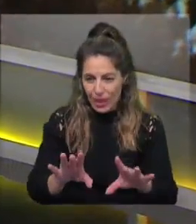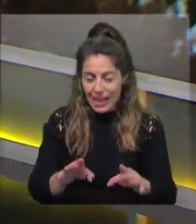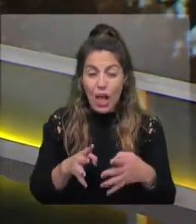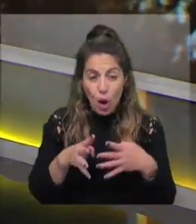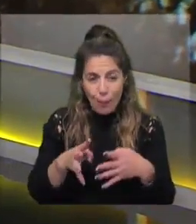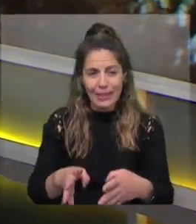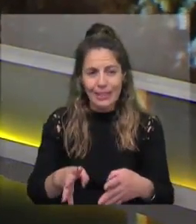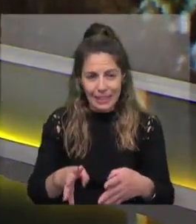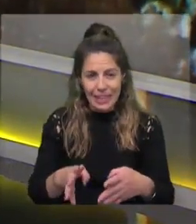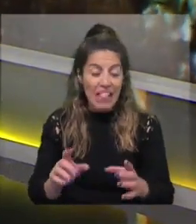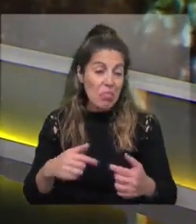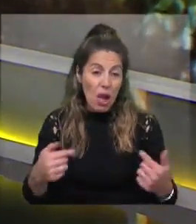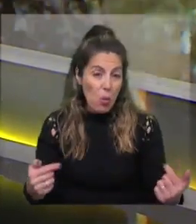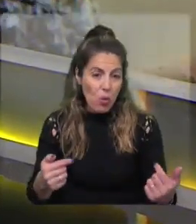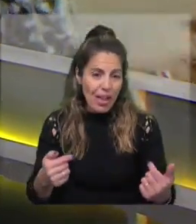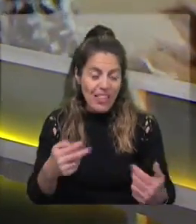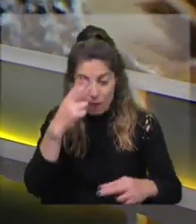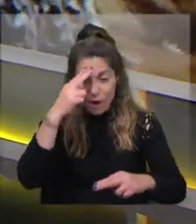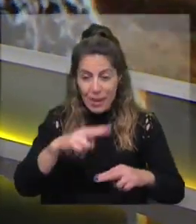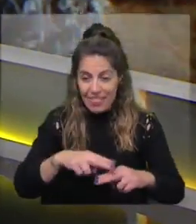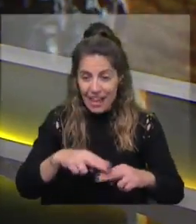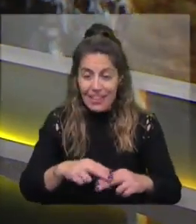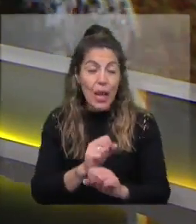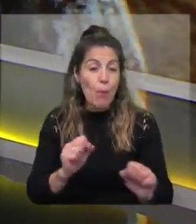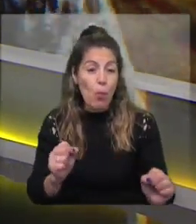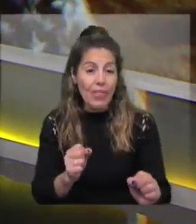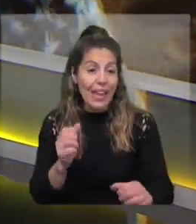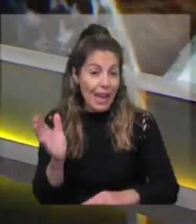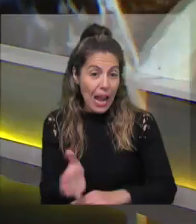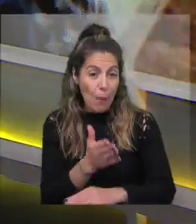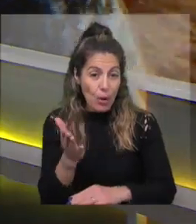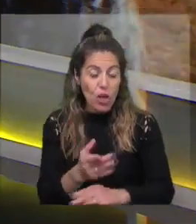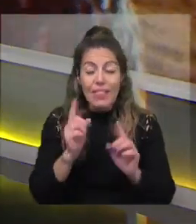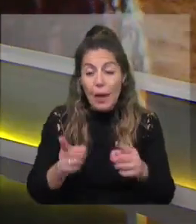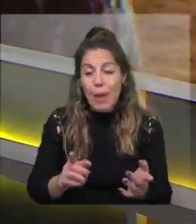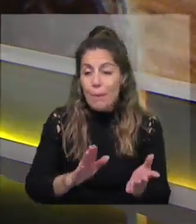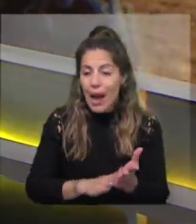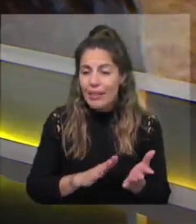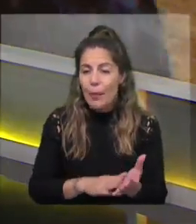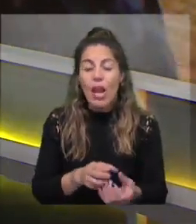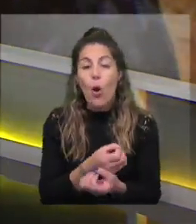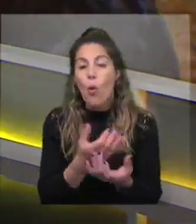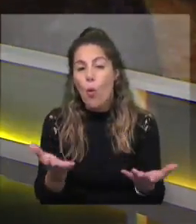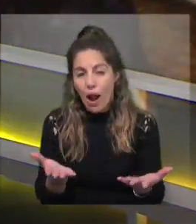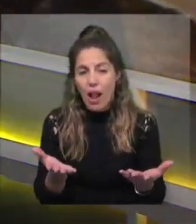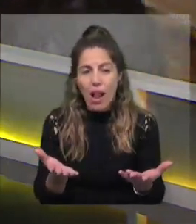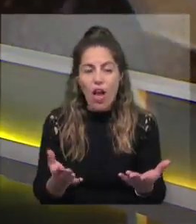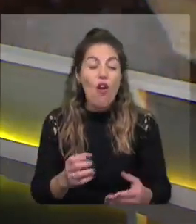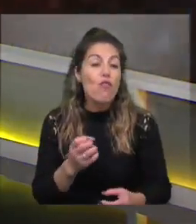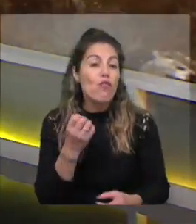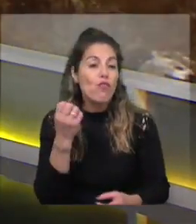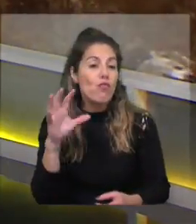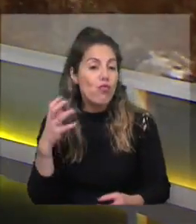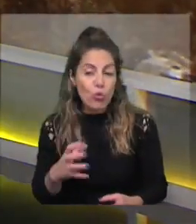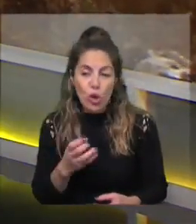combatir determinadas plagas o enfermedades que pueden afectar a la producción. También para determinar cuáles son los frutos